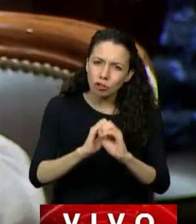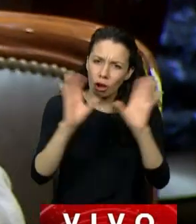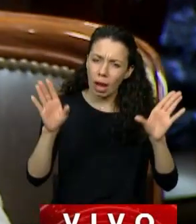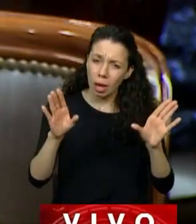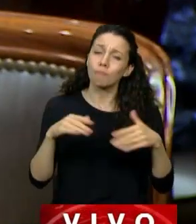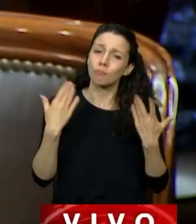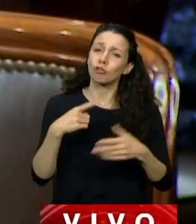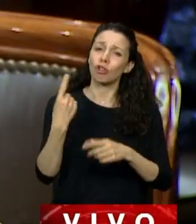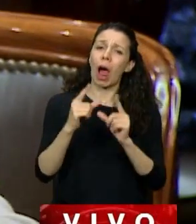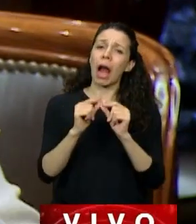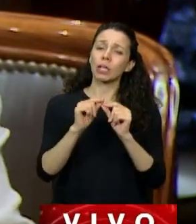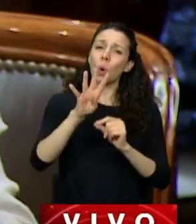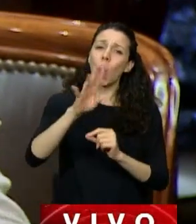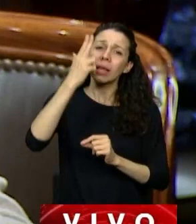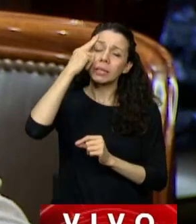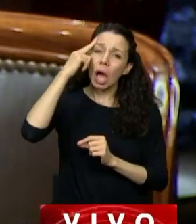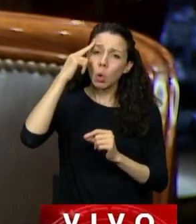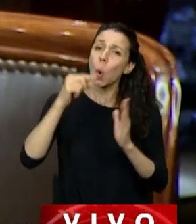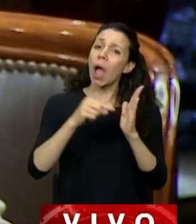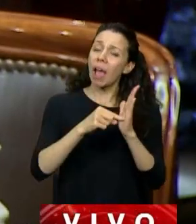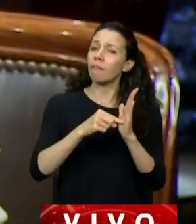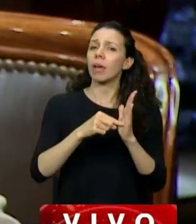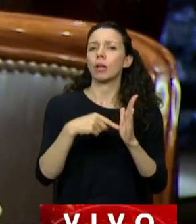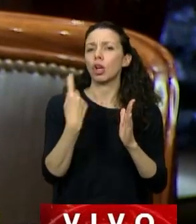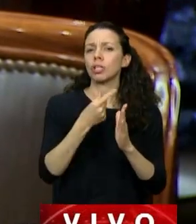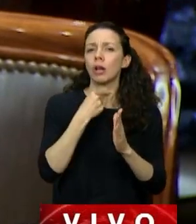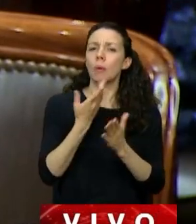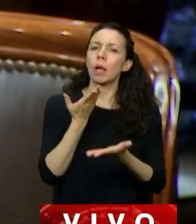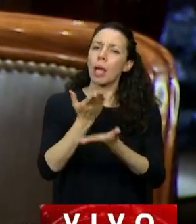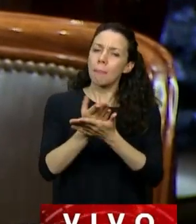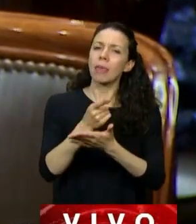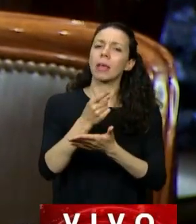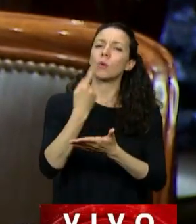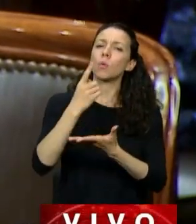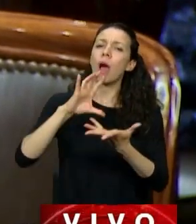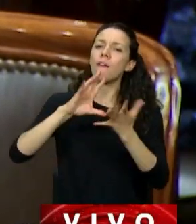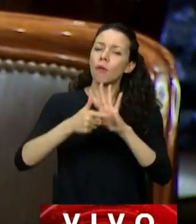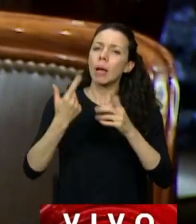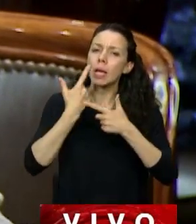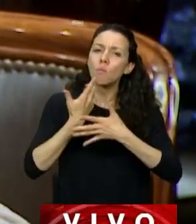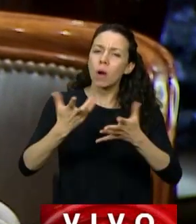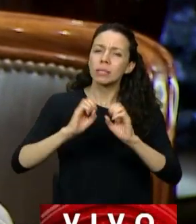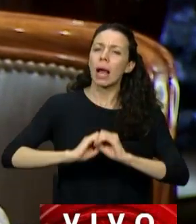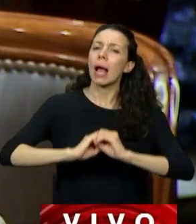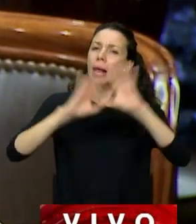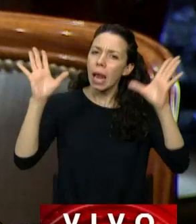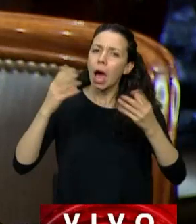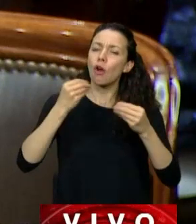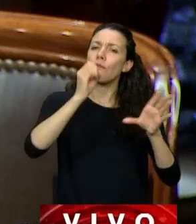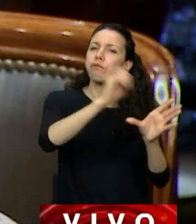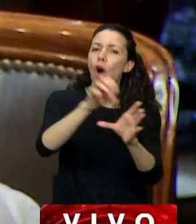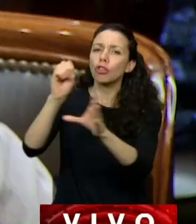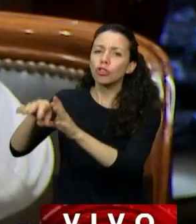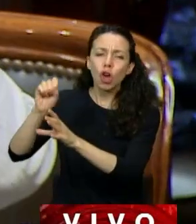nosotros en el artículo 49 vamos a pedir que se incluya un mecanismo que asegure la trazabilidad y la transparencia de estos